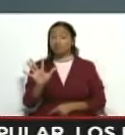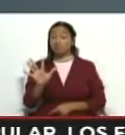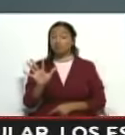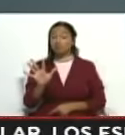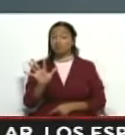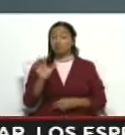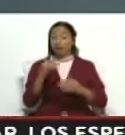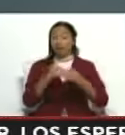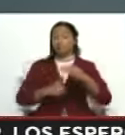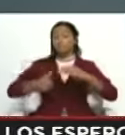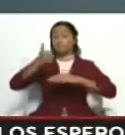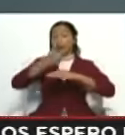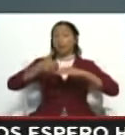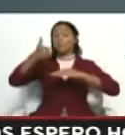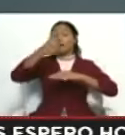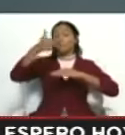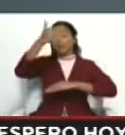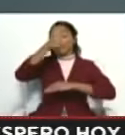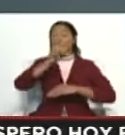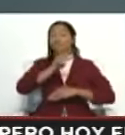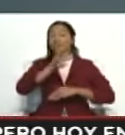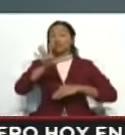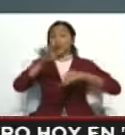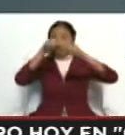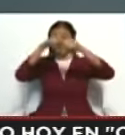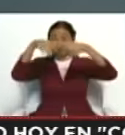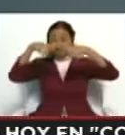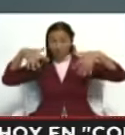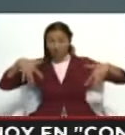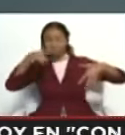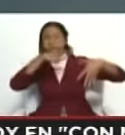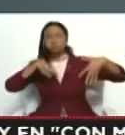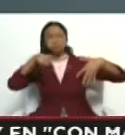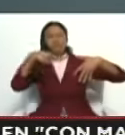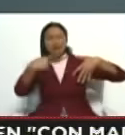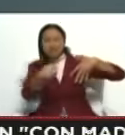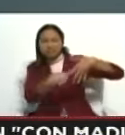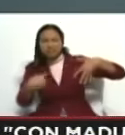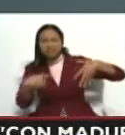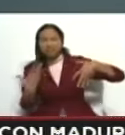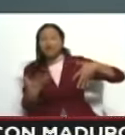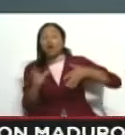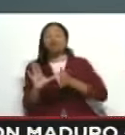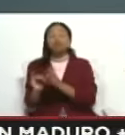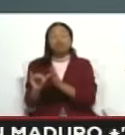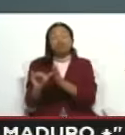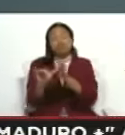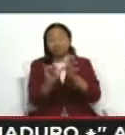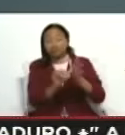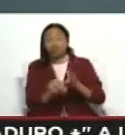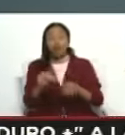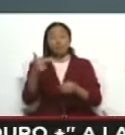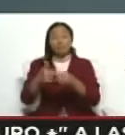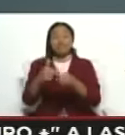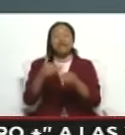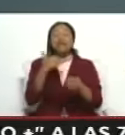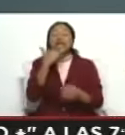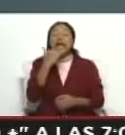altos mandos, de esas 35 tramas de corrupción petrolera develadas, casi 300